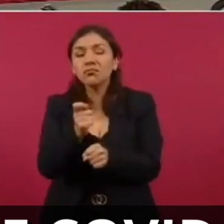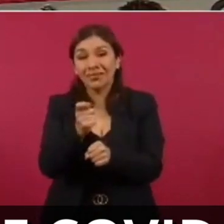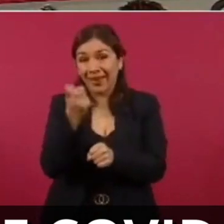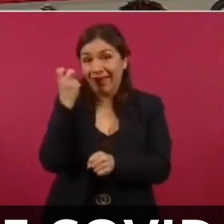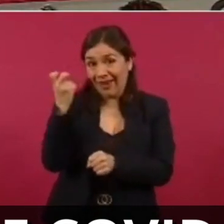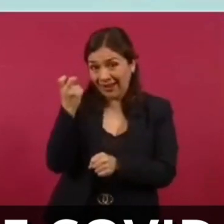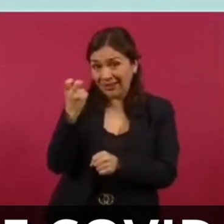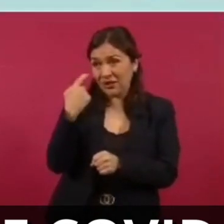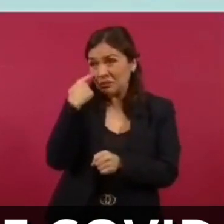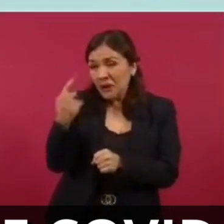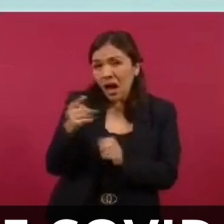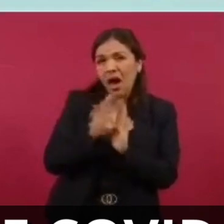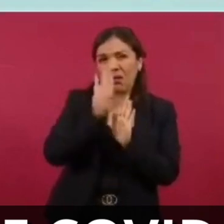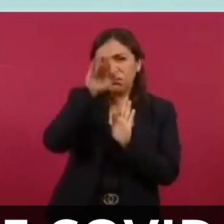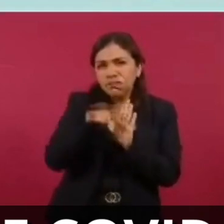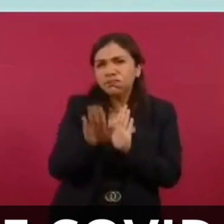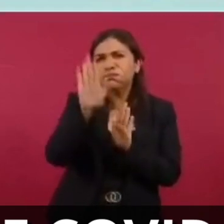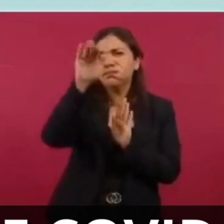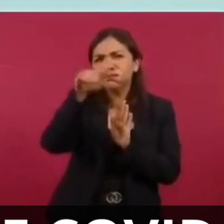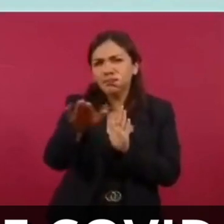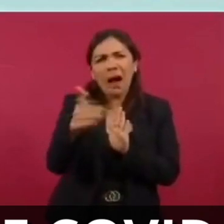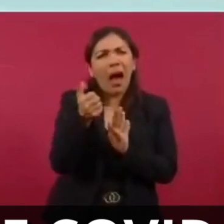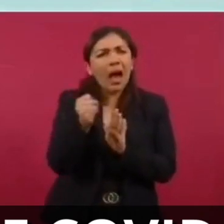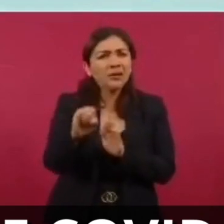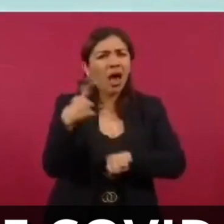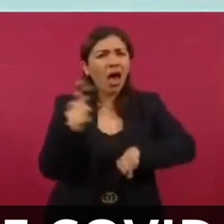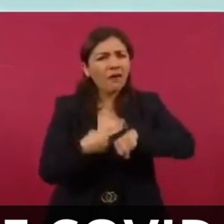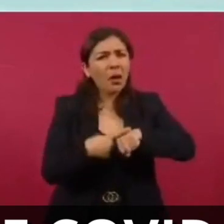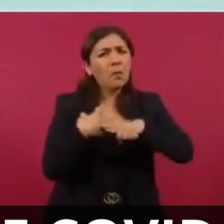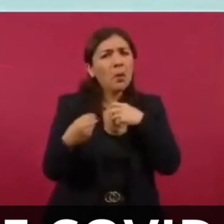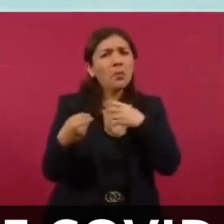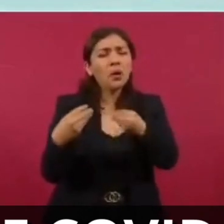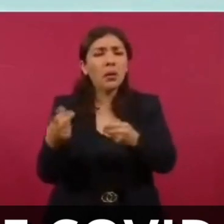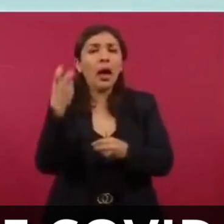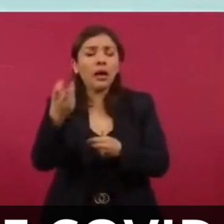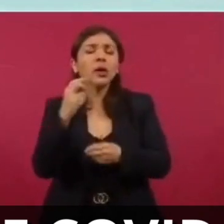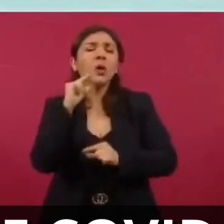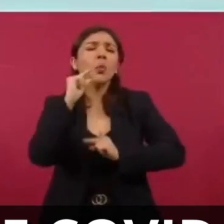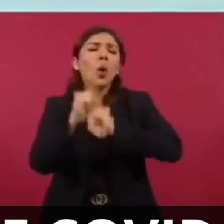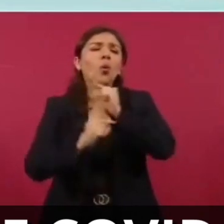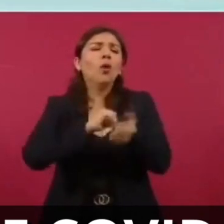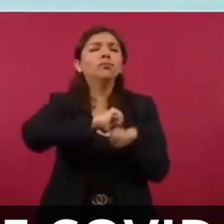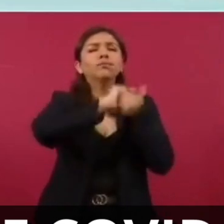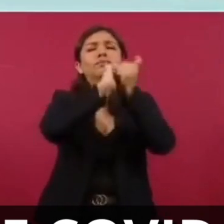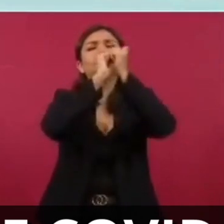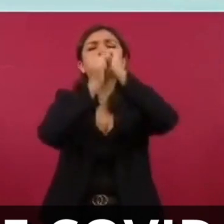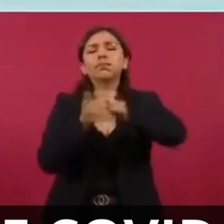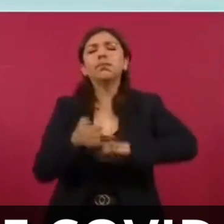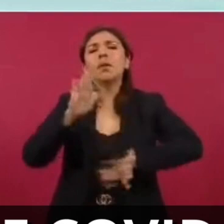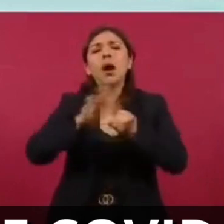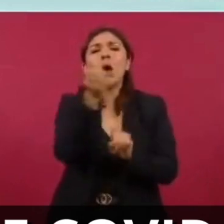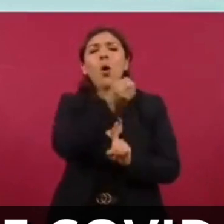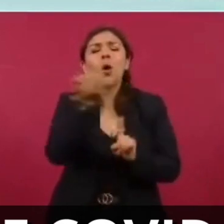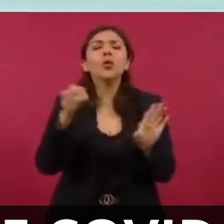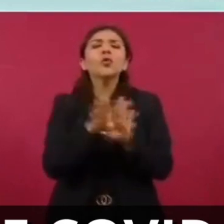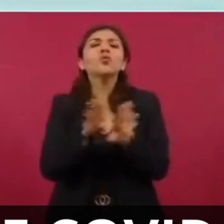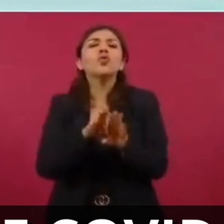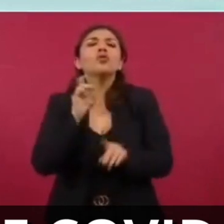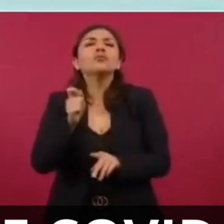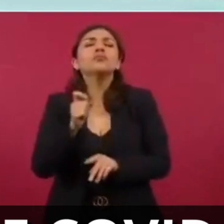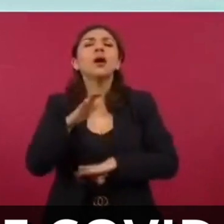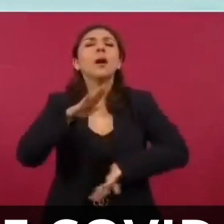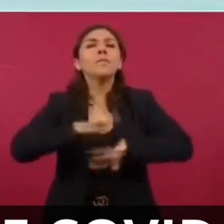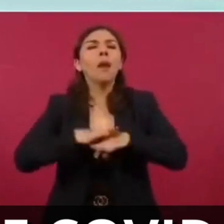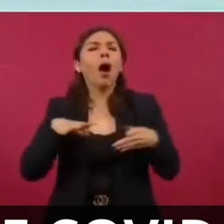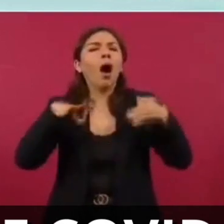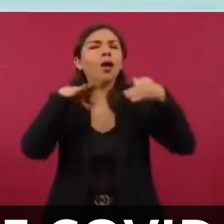de comportamiento epidémico tenderá a estabilizarse en el sentido de que se presentará con una